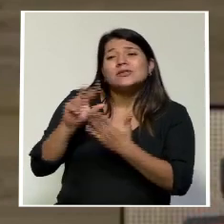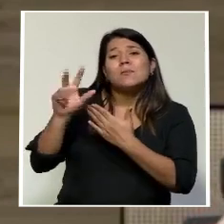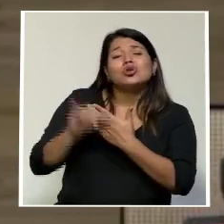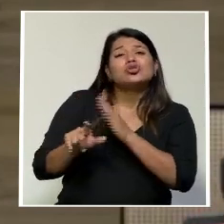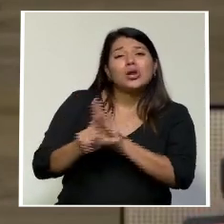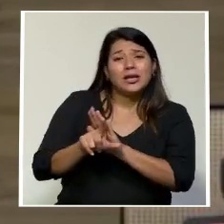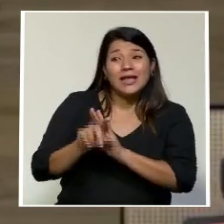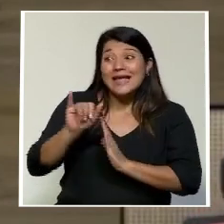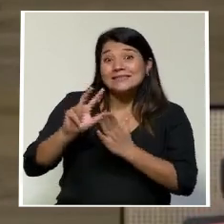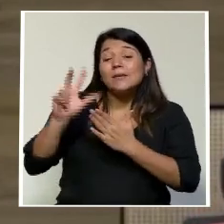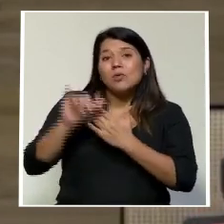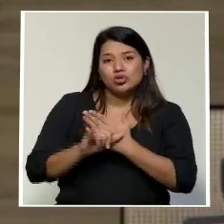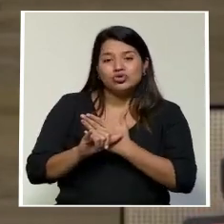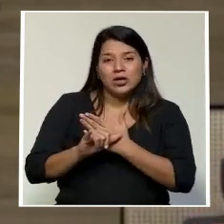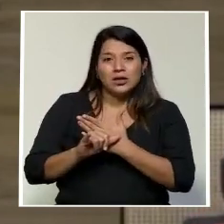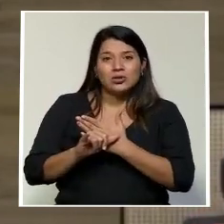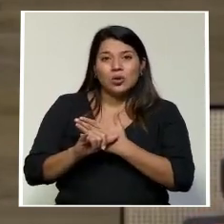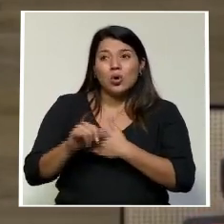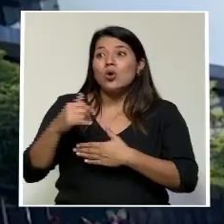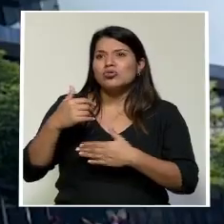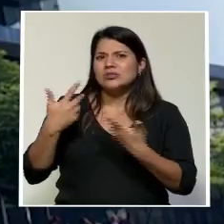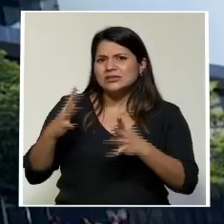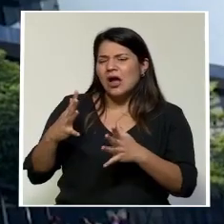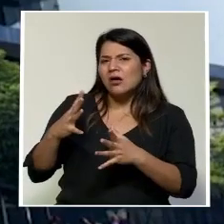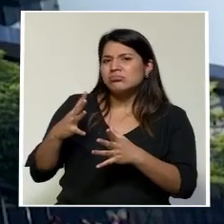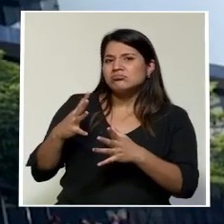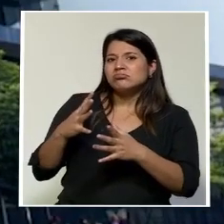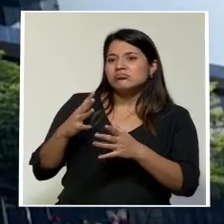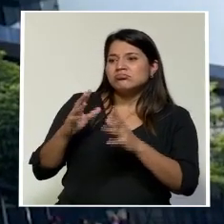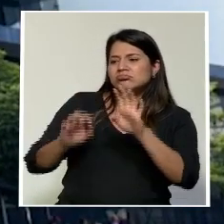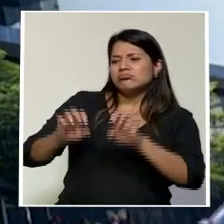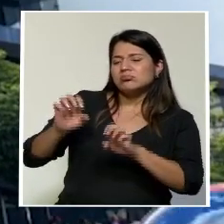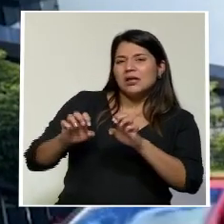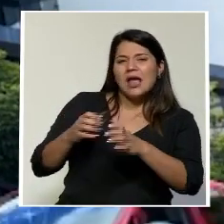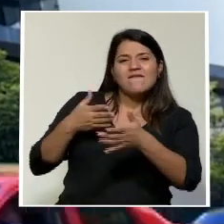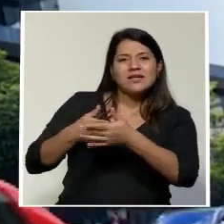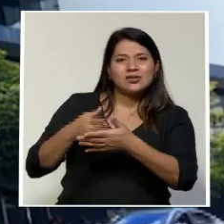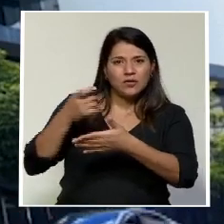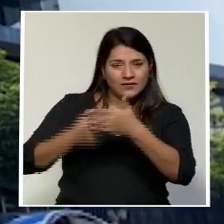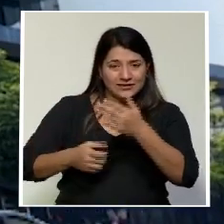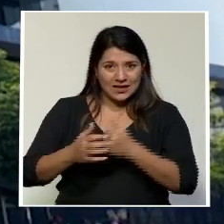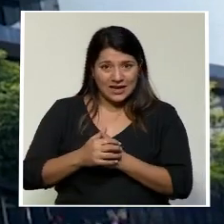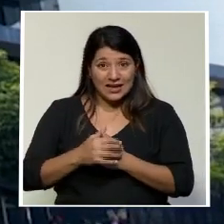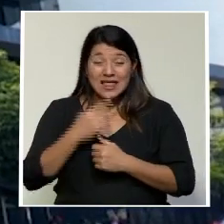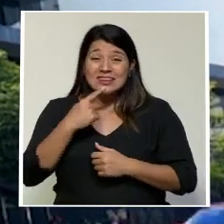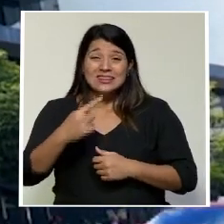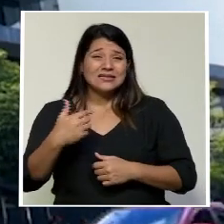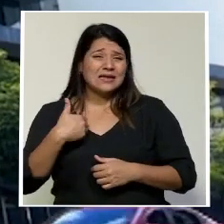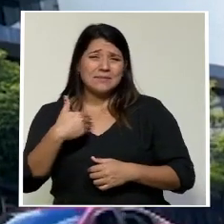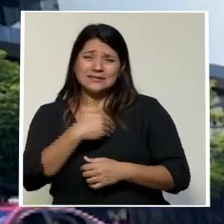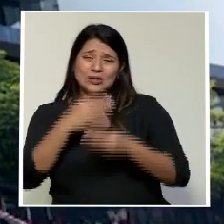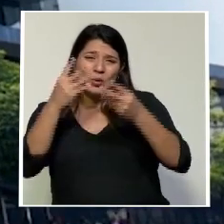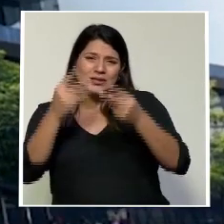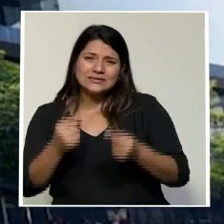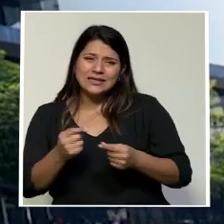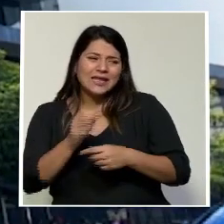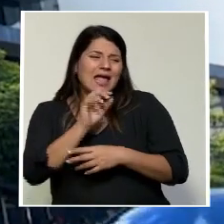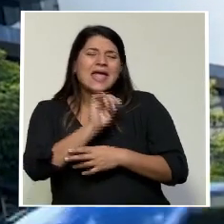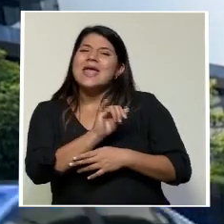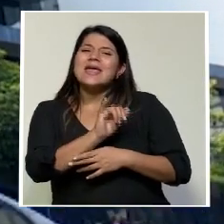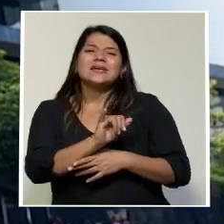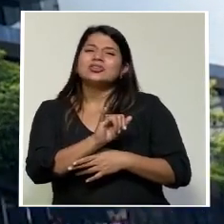proyecto tiene acotado el impacto fiscal. Desde el Ministerio de Hacienda aseguran que esto es una ilusión pasajera que se está